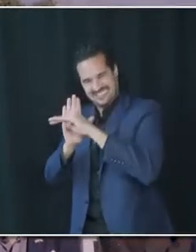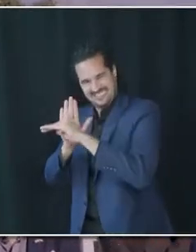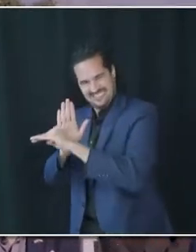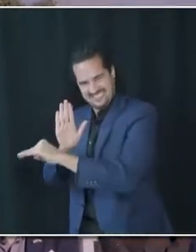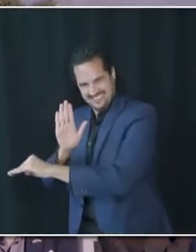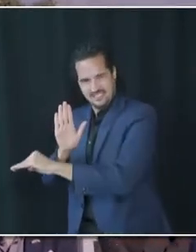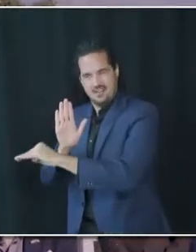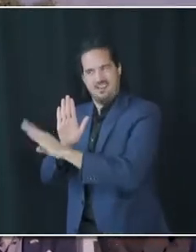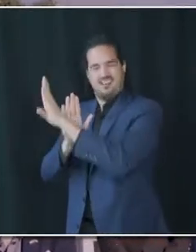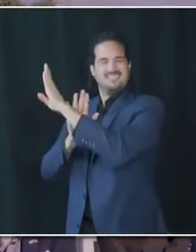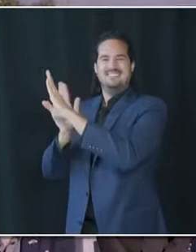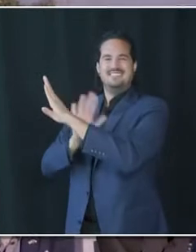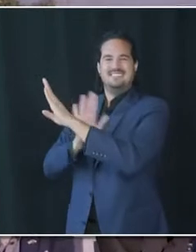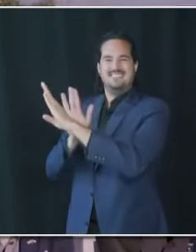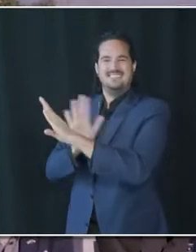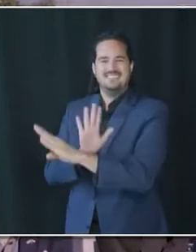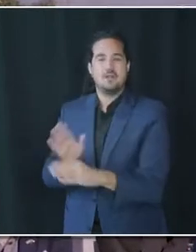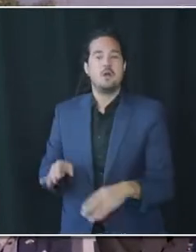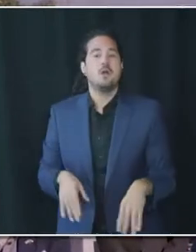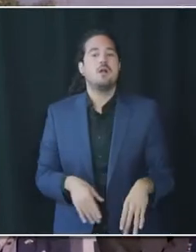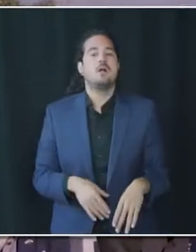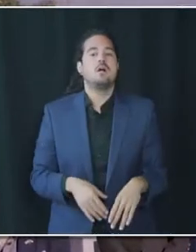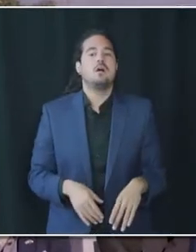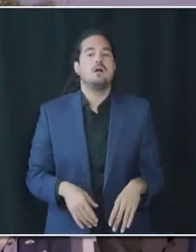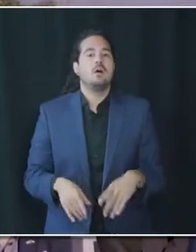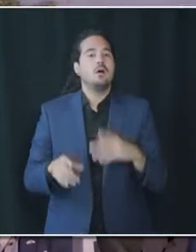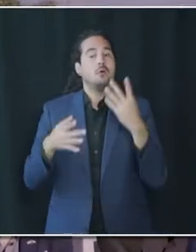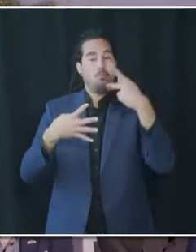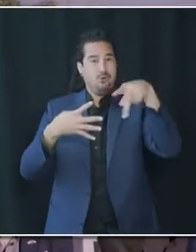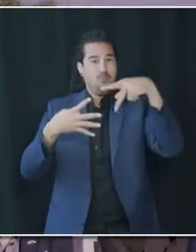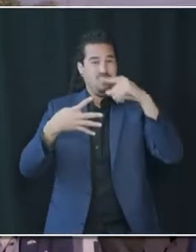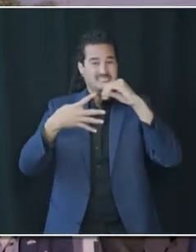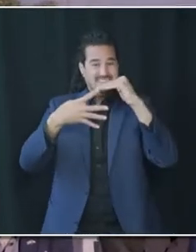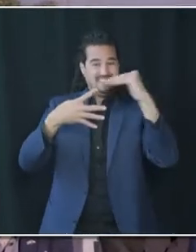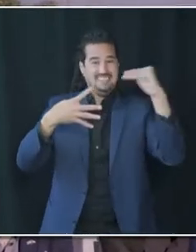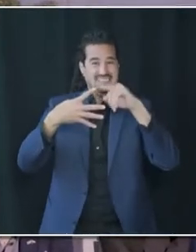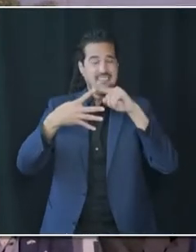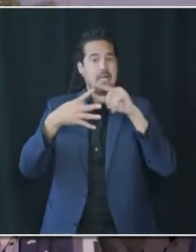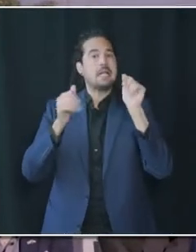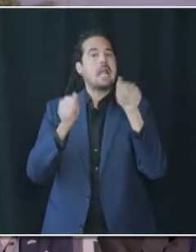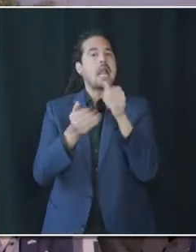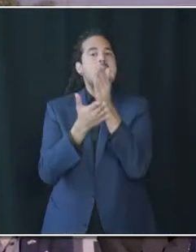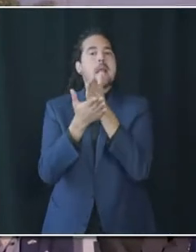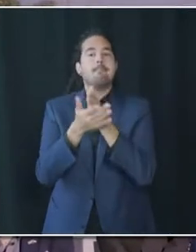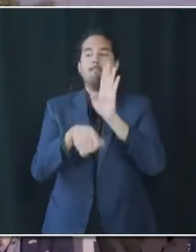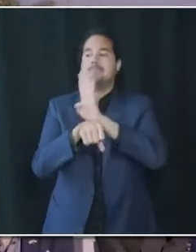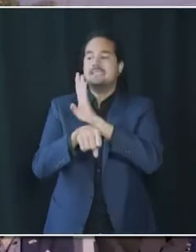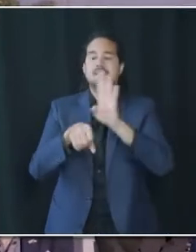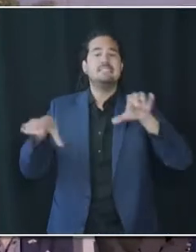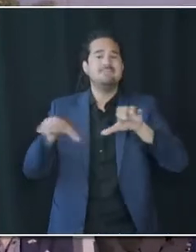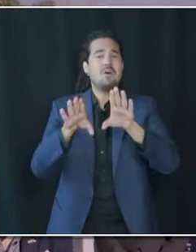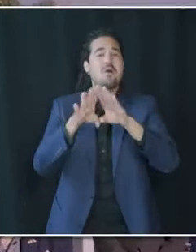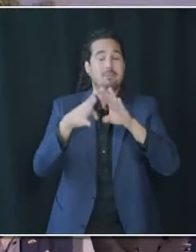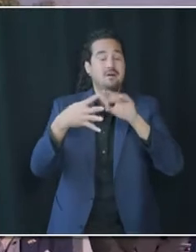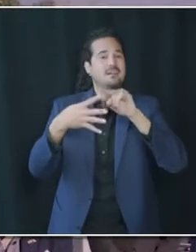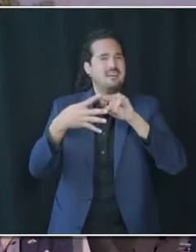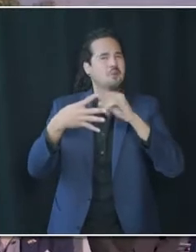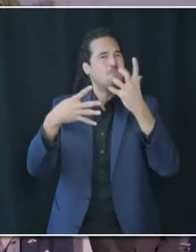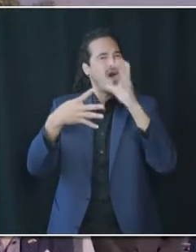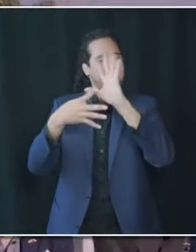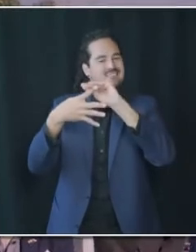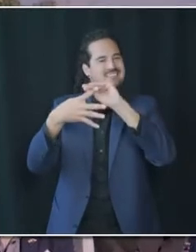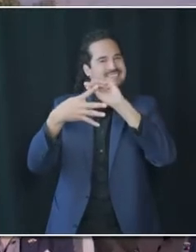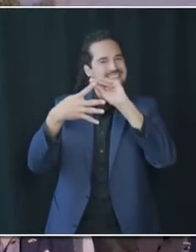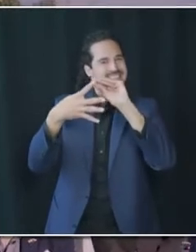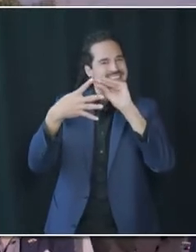involucrarnos en las nuevas actividades que se han abierto pero tenemos que hacerlo de manera muy cuidadosa usar nuestras mascarillas mantener